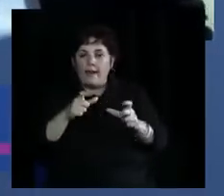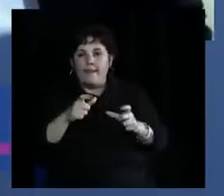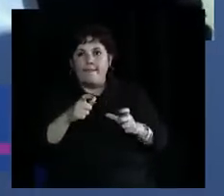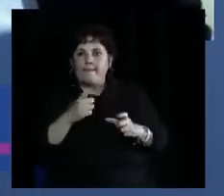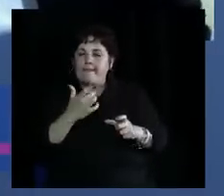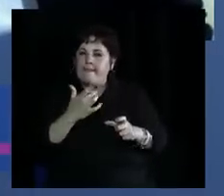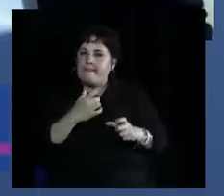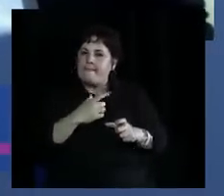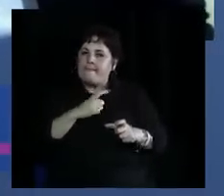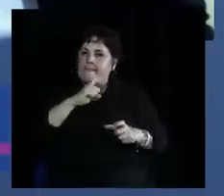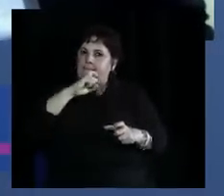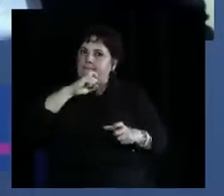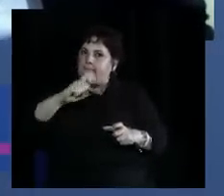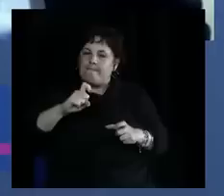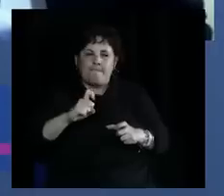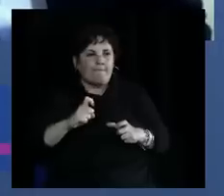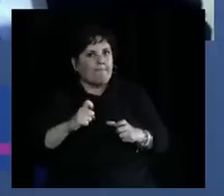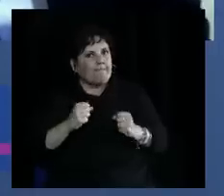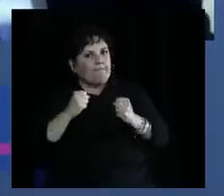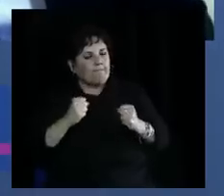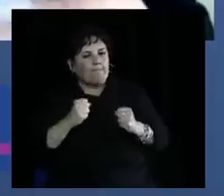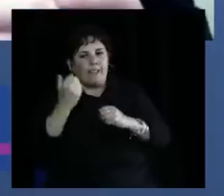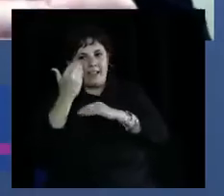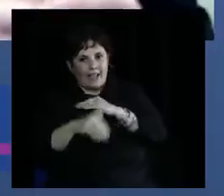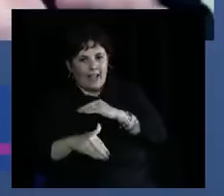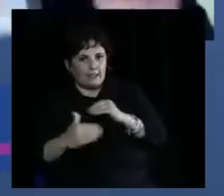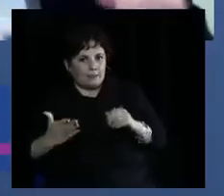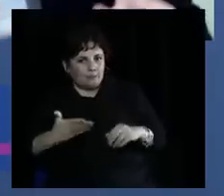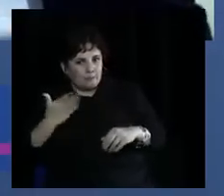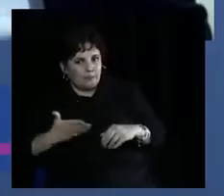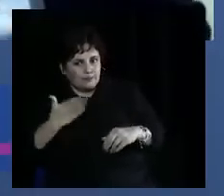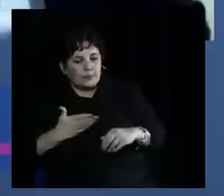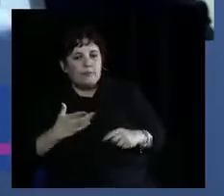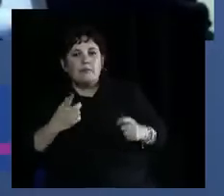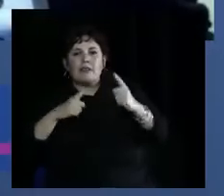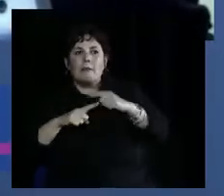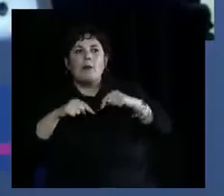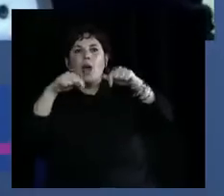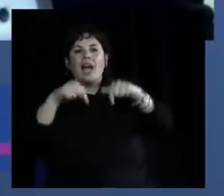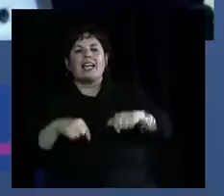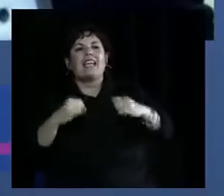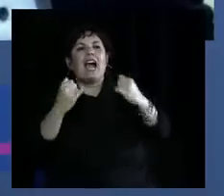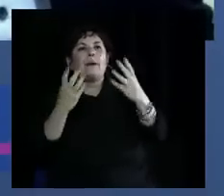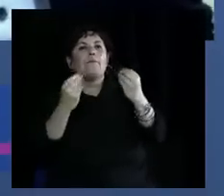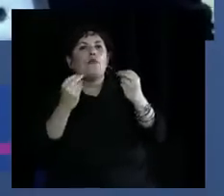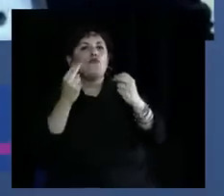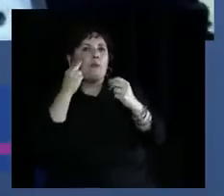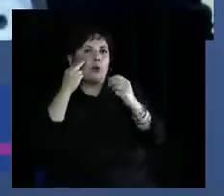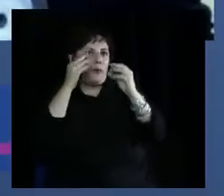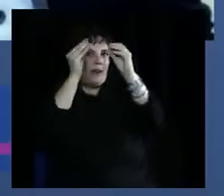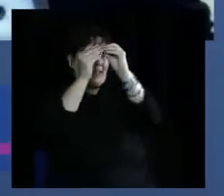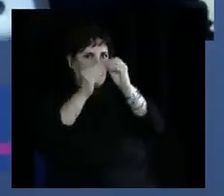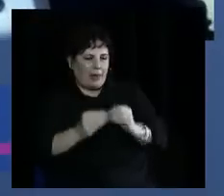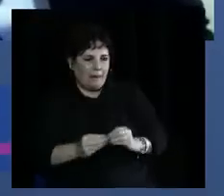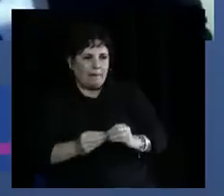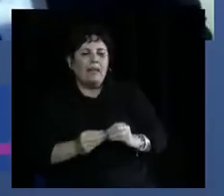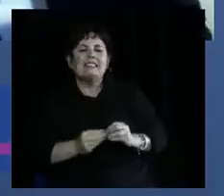también a la gente a las calles. Ahora, aquí, repito, hay un conjunto de problemas y por supuesto